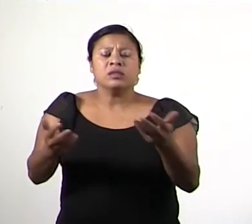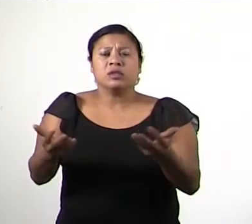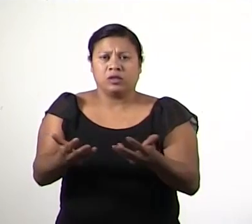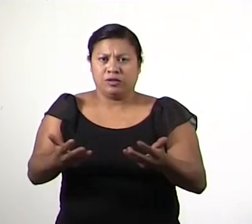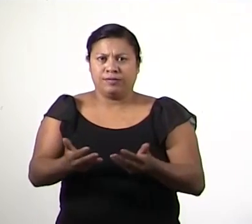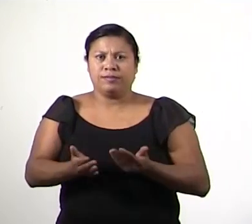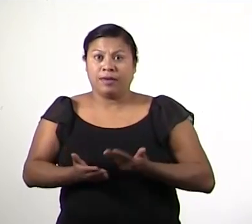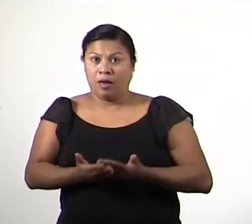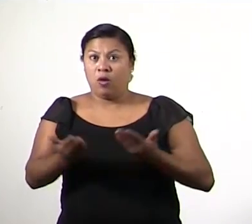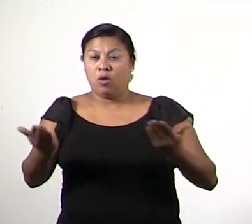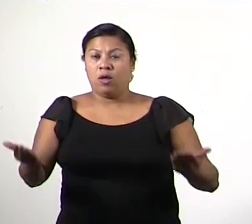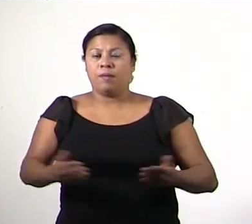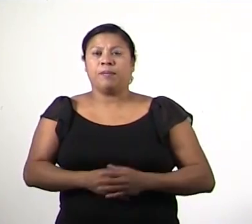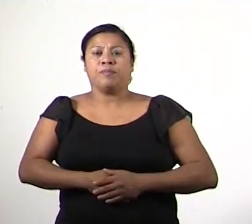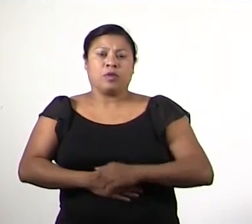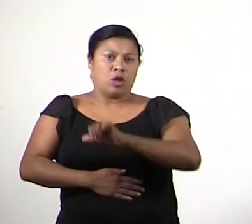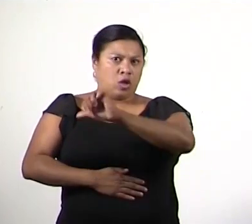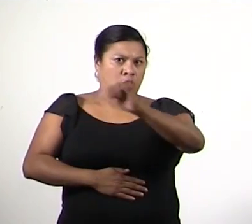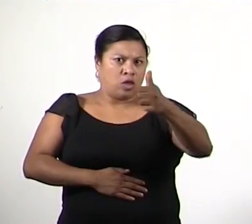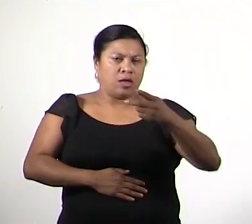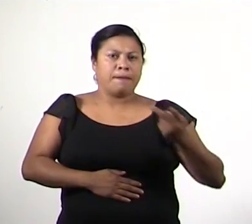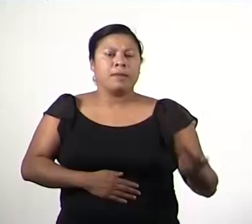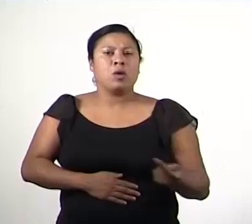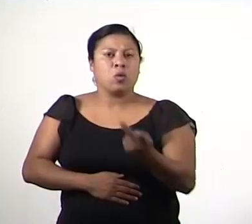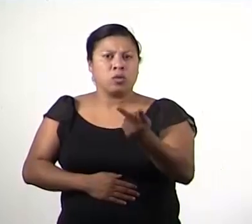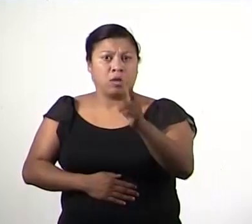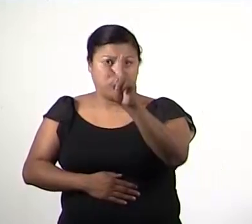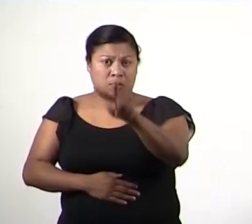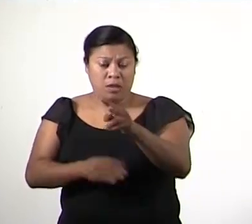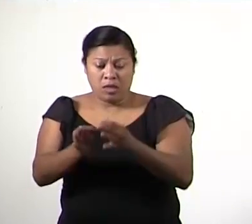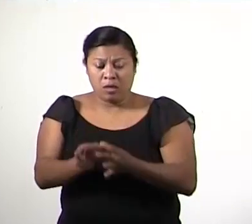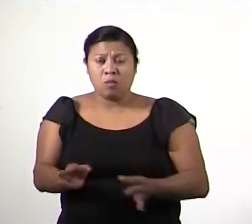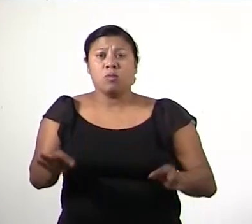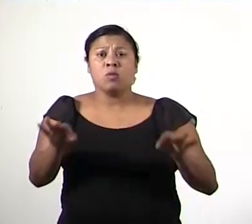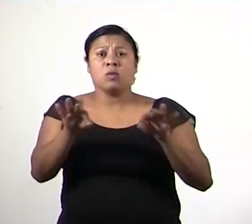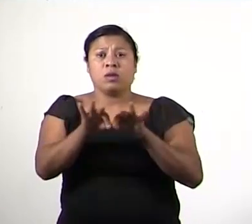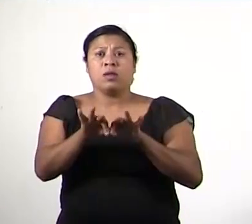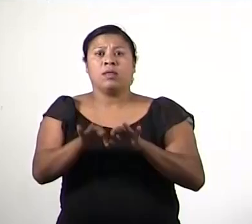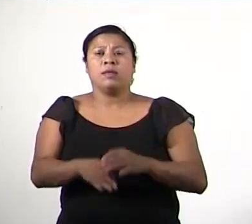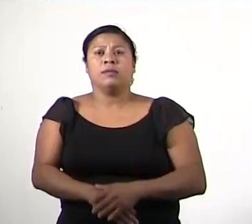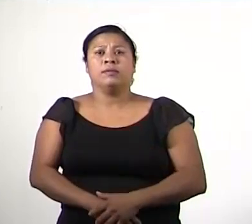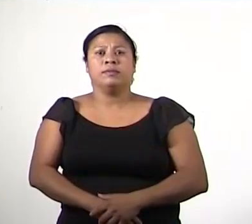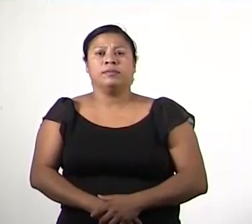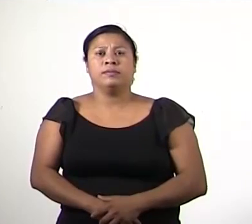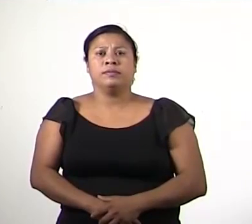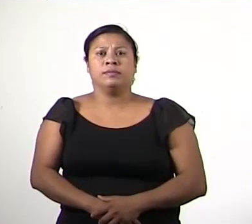Ahora, la siguiente pregunta que es importante.